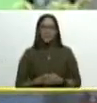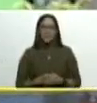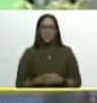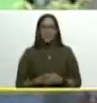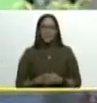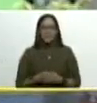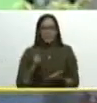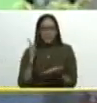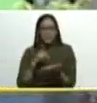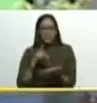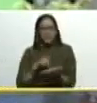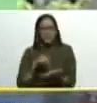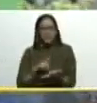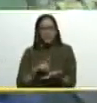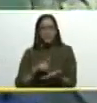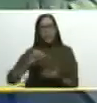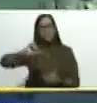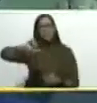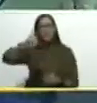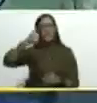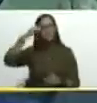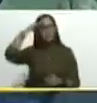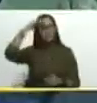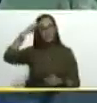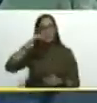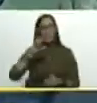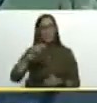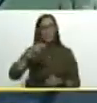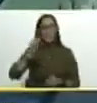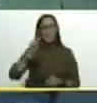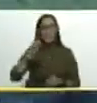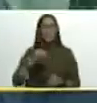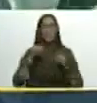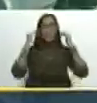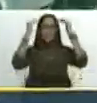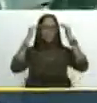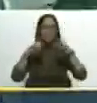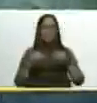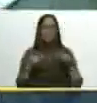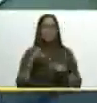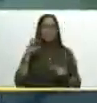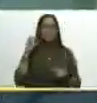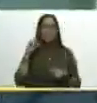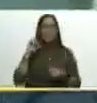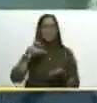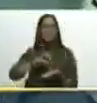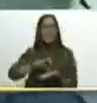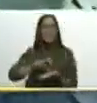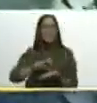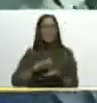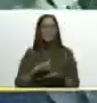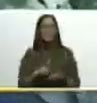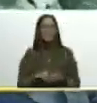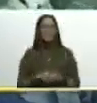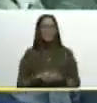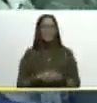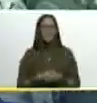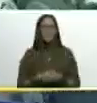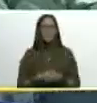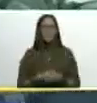Aquí está el mayor general Hernández Lares, comandante de la región capital. El